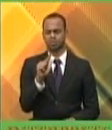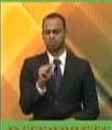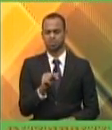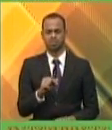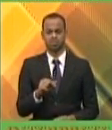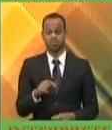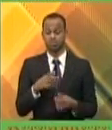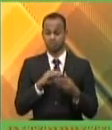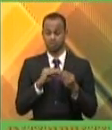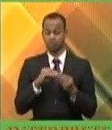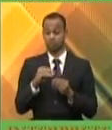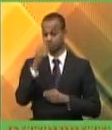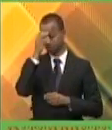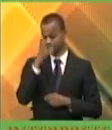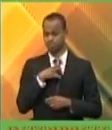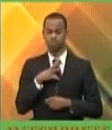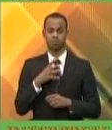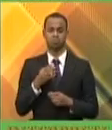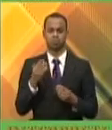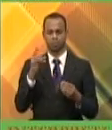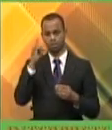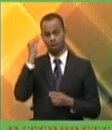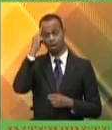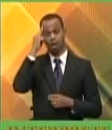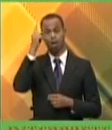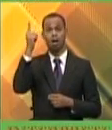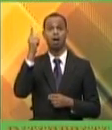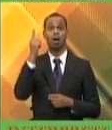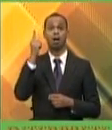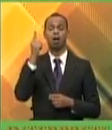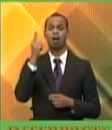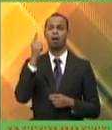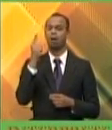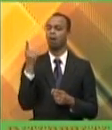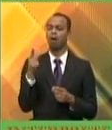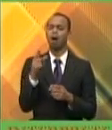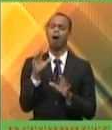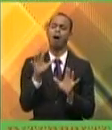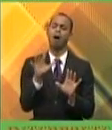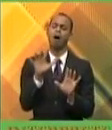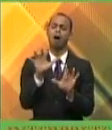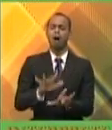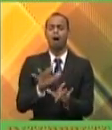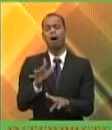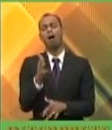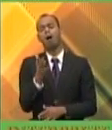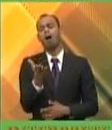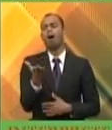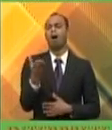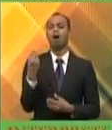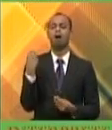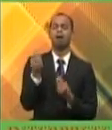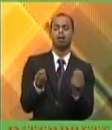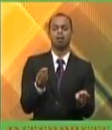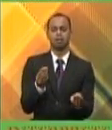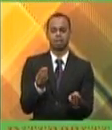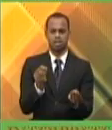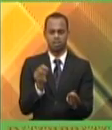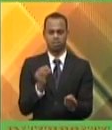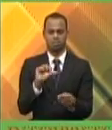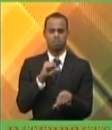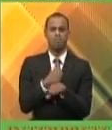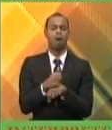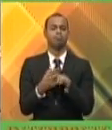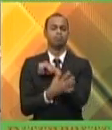dice el hombre que inventó la tarida inventó al pobre y le dio para pérez un invento